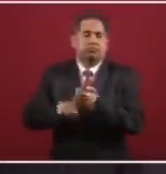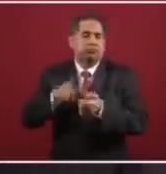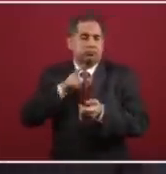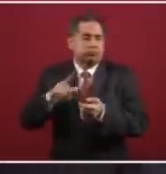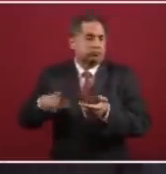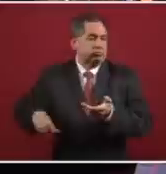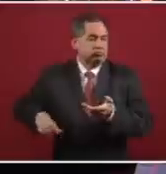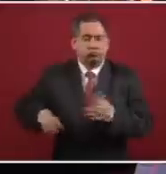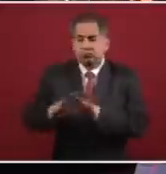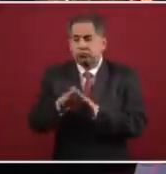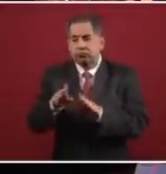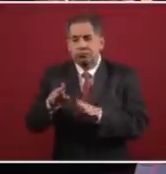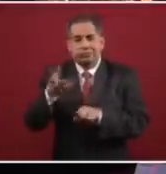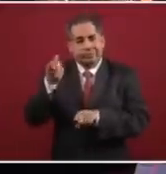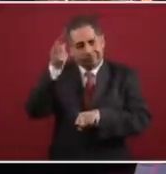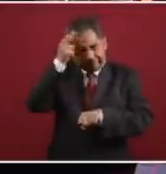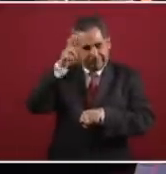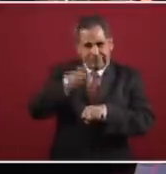direcciones adjuntas,